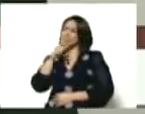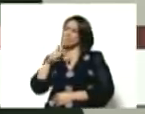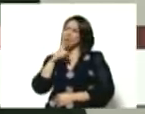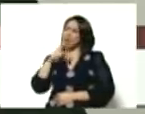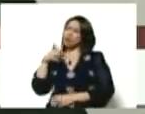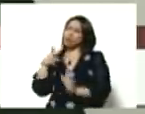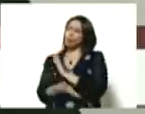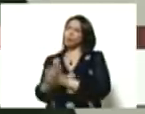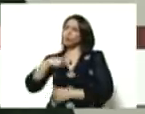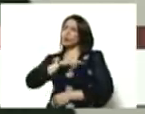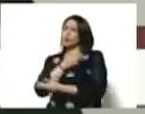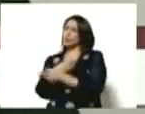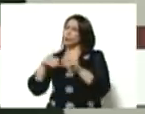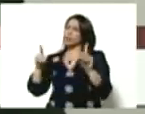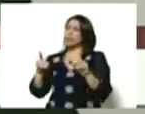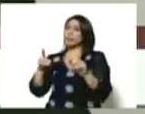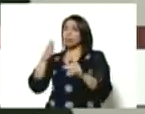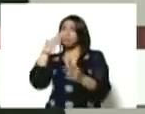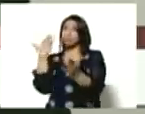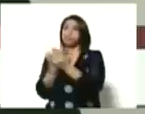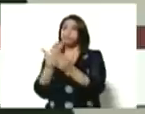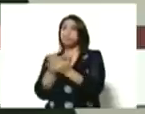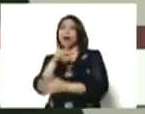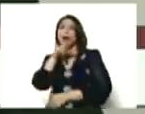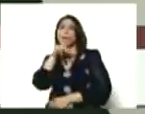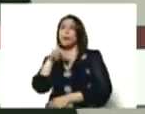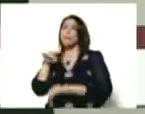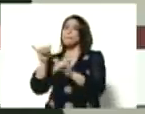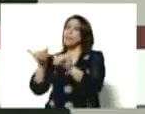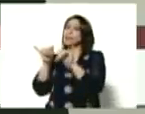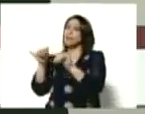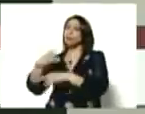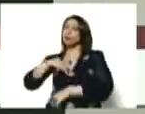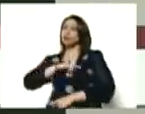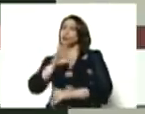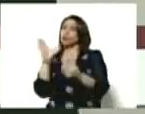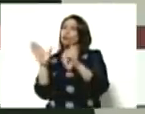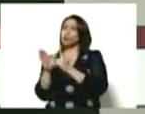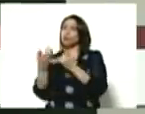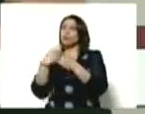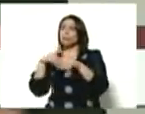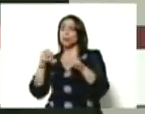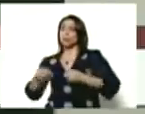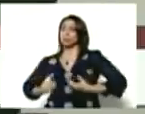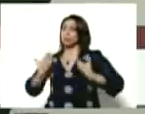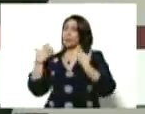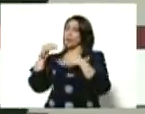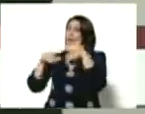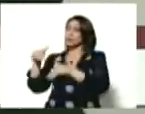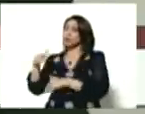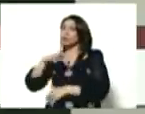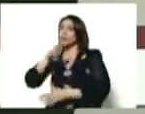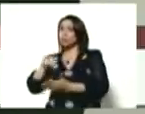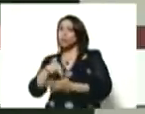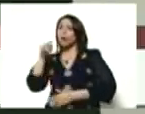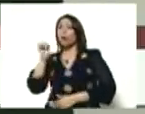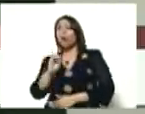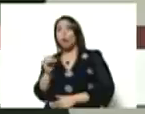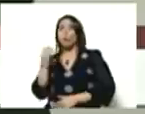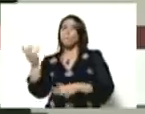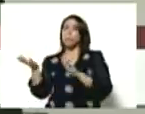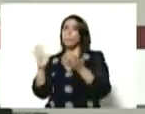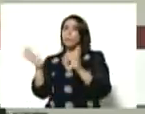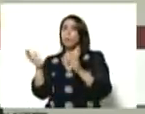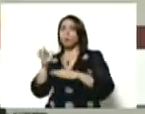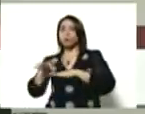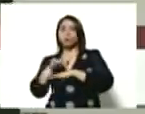sí mismos. Somos un país con una profunda cultura democrática que se expresa no solo en elecciones a nivel nacional o a nivel parlamentario,